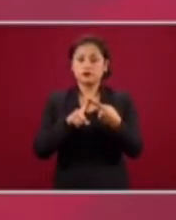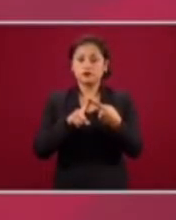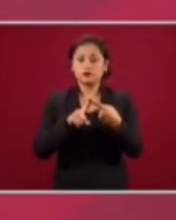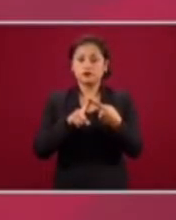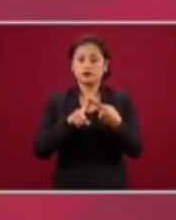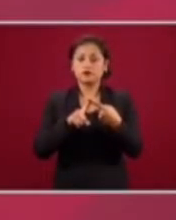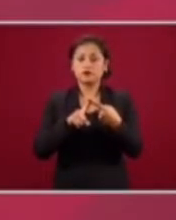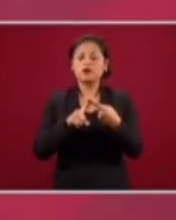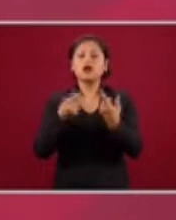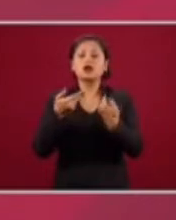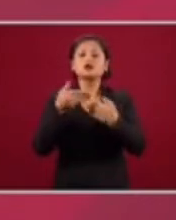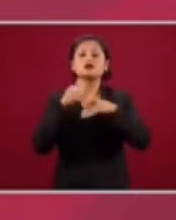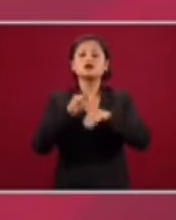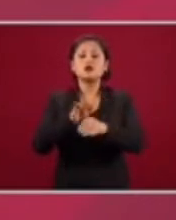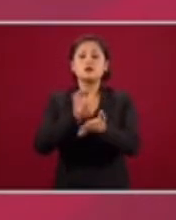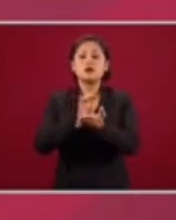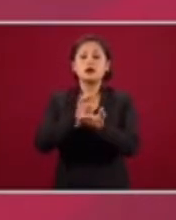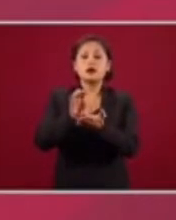los créditos